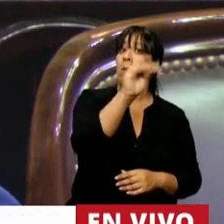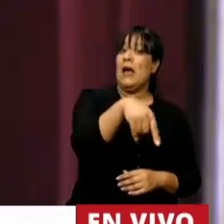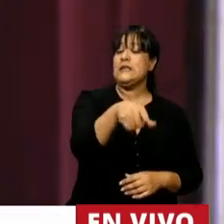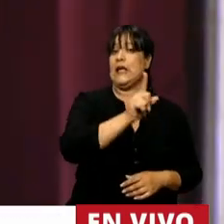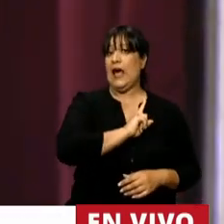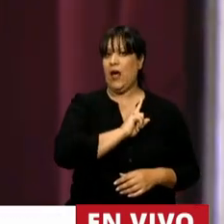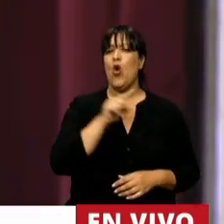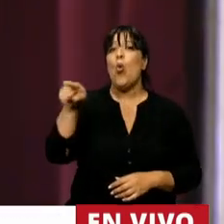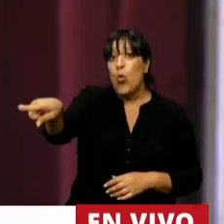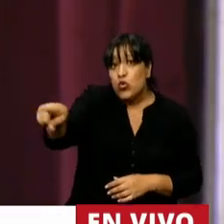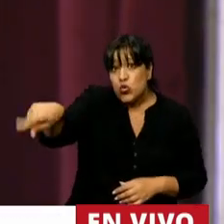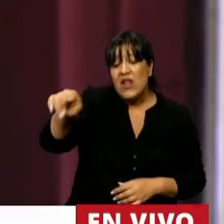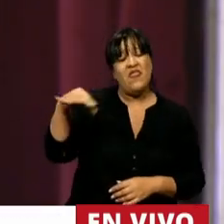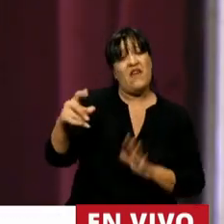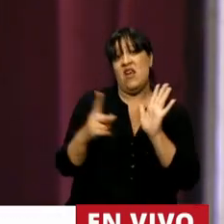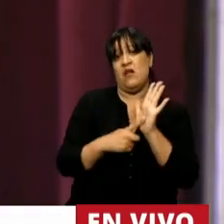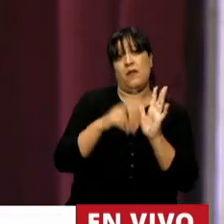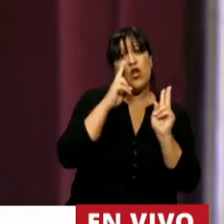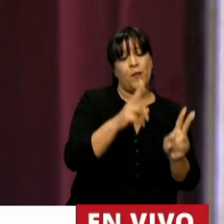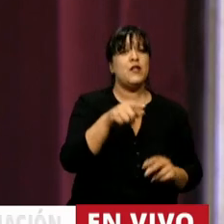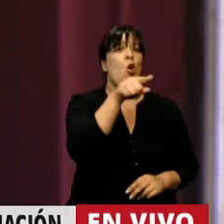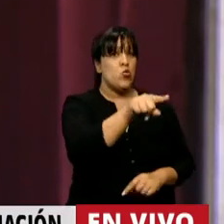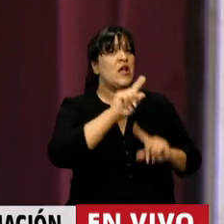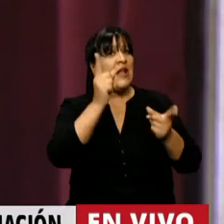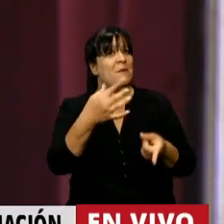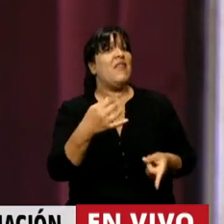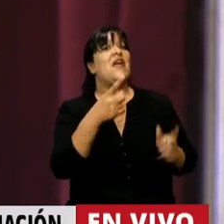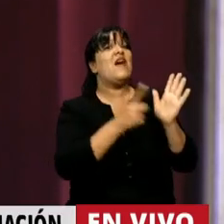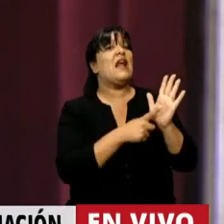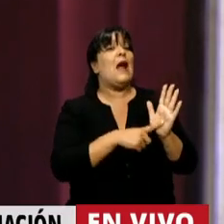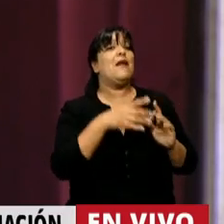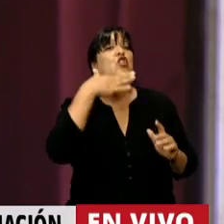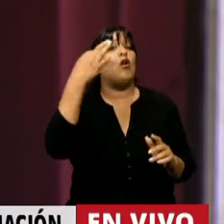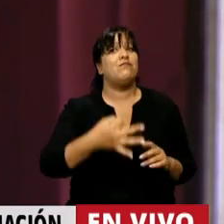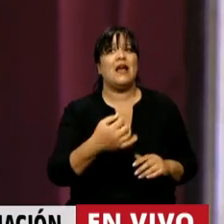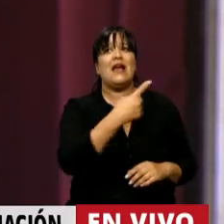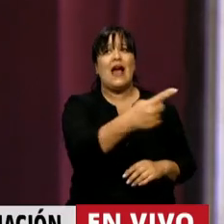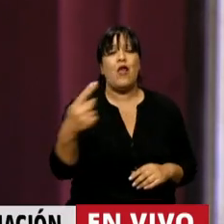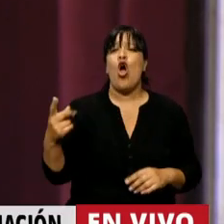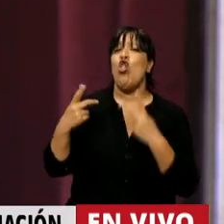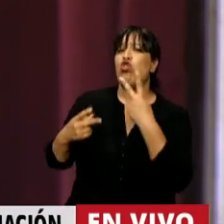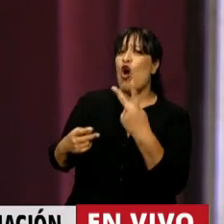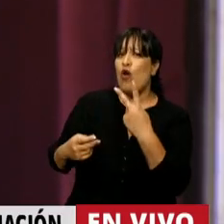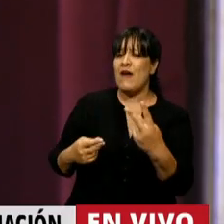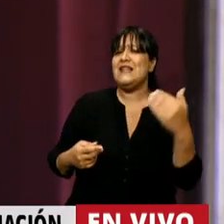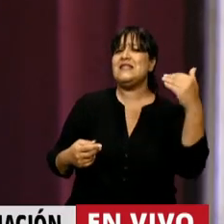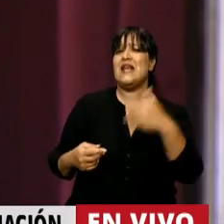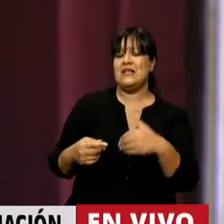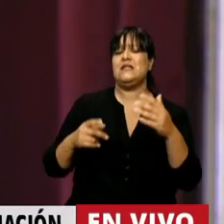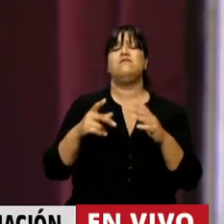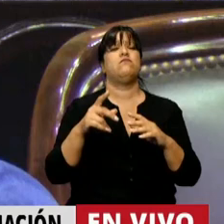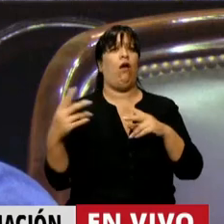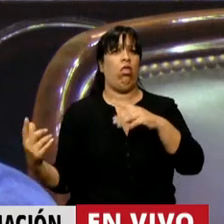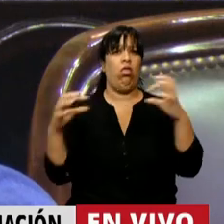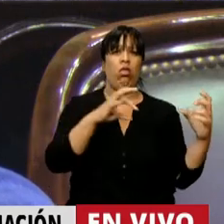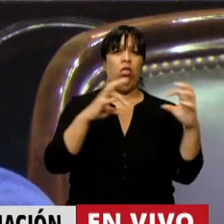Usted dedíquese a cumplir con la parte del reglamento que le toca. Y usted también haga cumplir el reglamento, que cada uno cumpla que le pedí dos con el tiempo veces que corresponde, a la diputada presidente. Tundi que cierre.